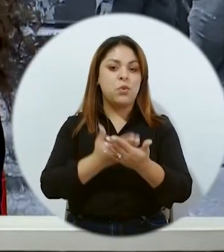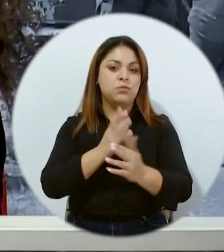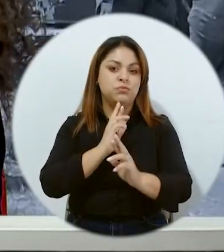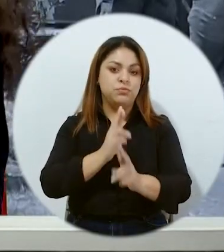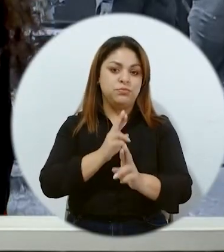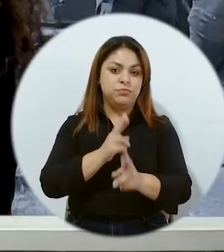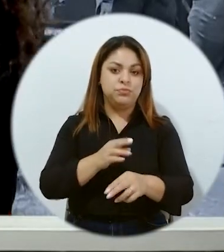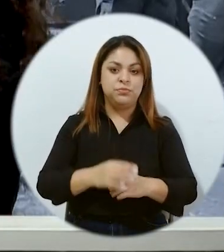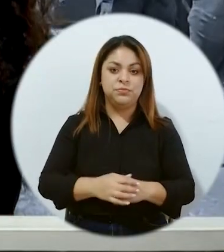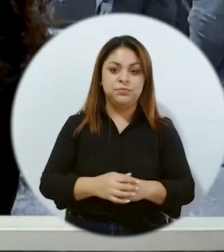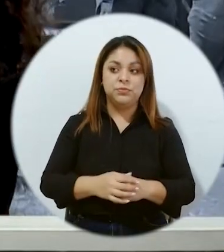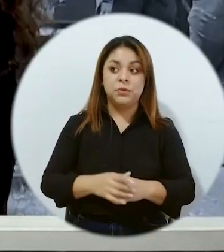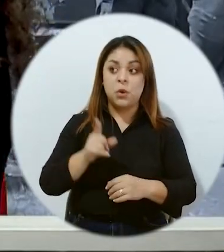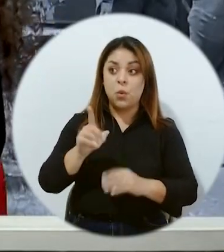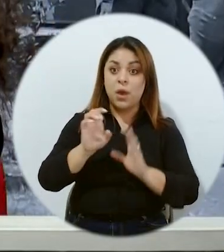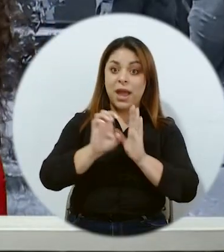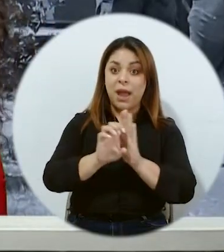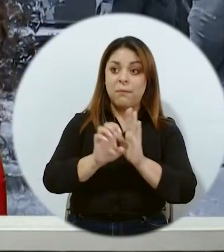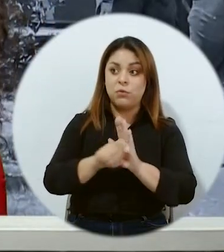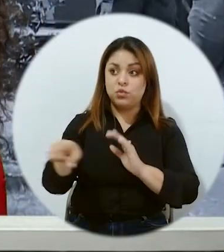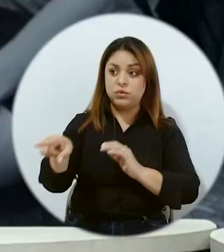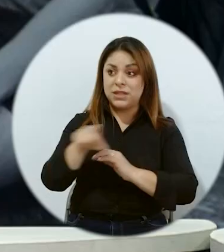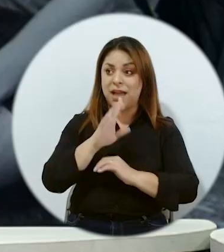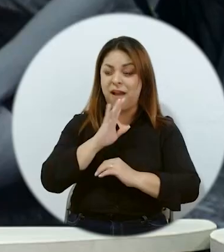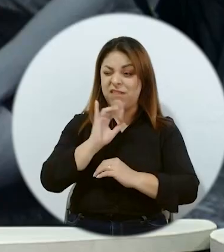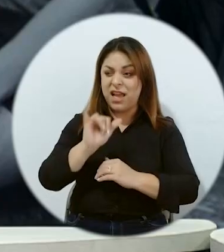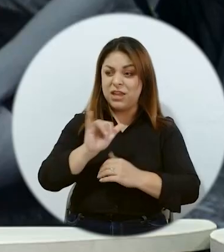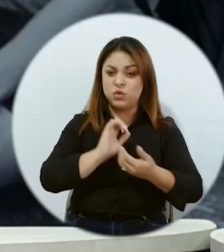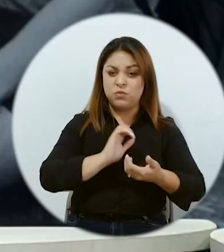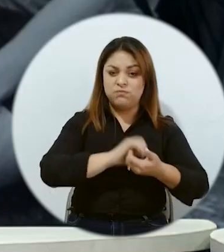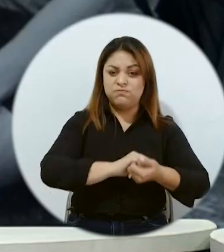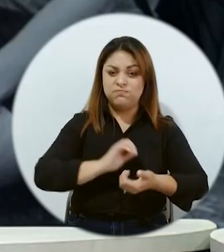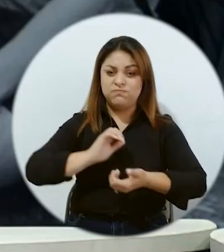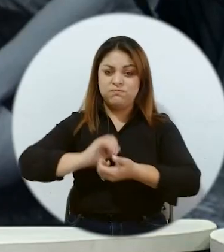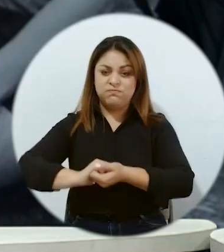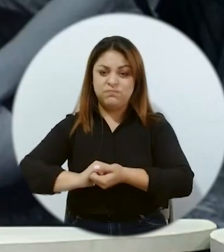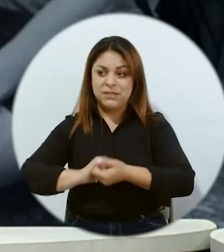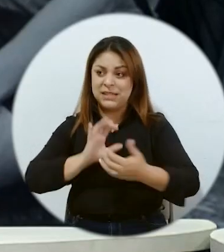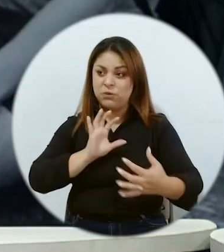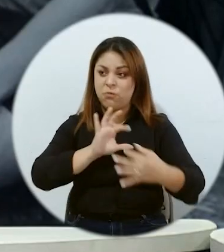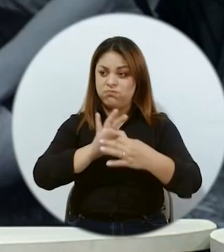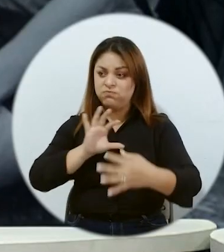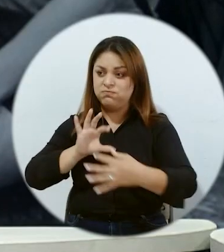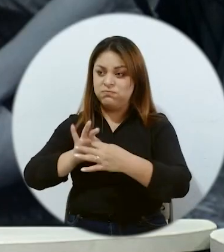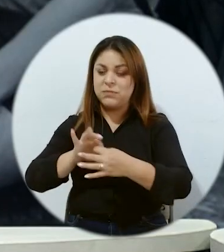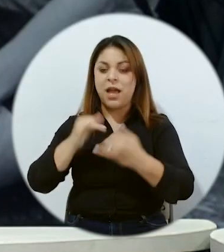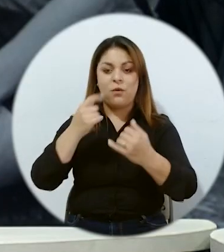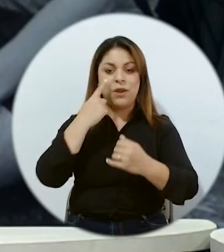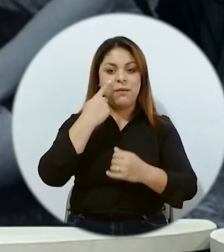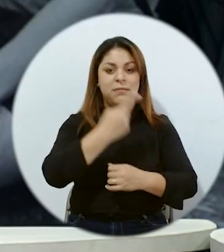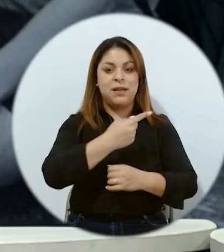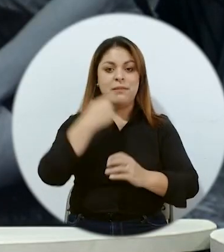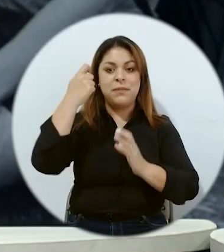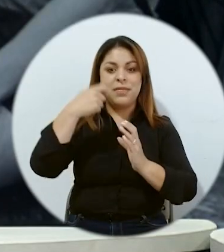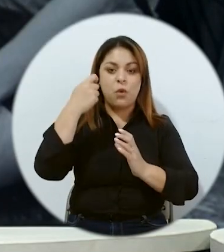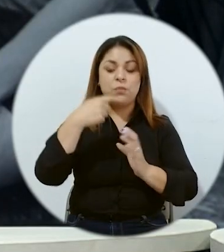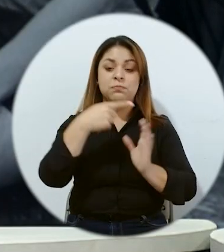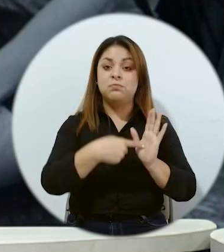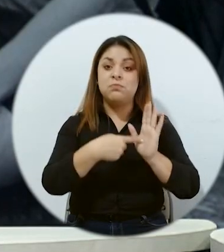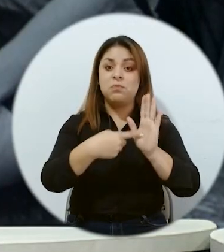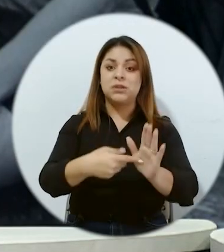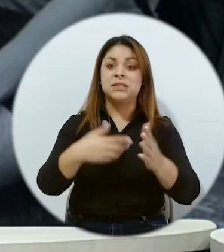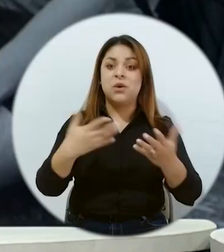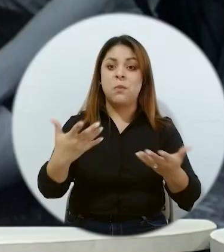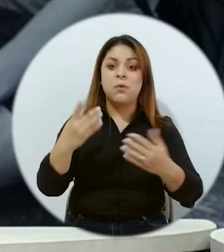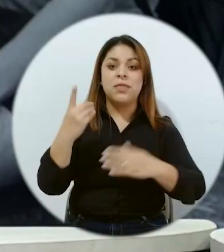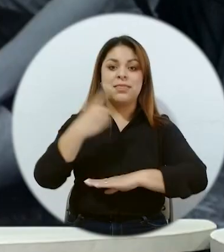resultados. Un ejemplo de esa sinergia que ustedes hablan es precisamente el video que vamos a ver a continuación, que nos muestra cómo en el Día